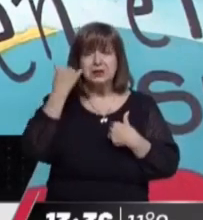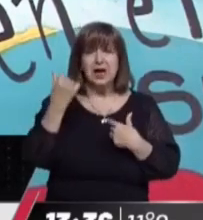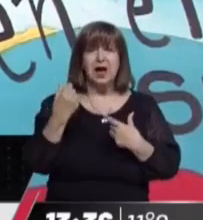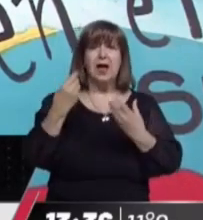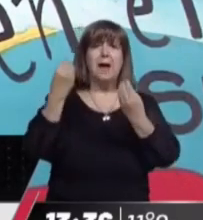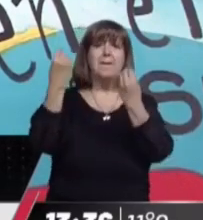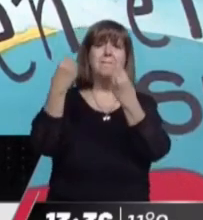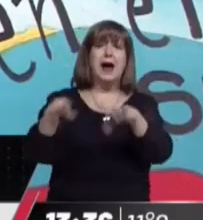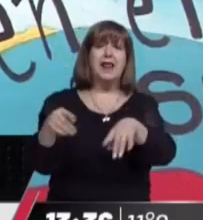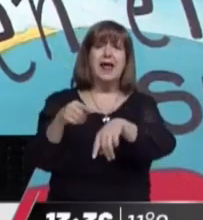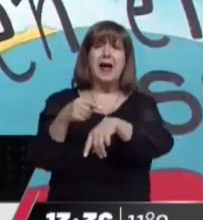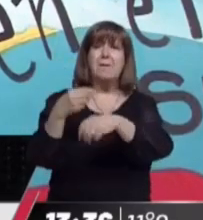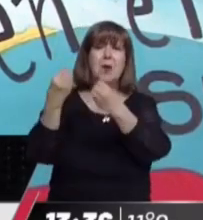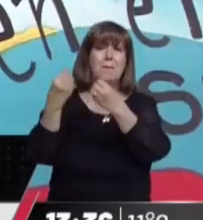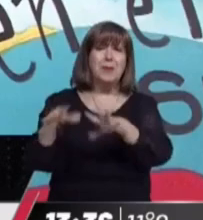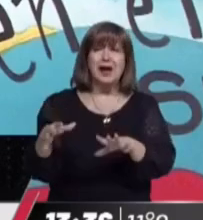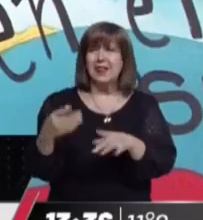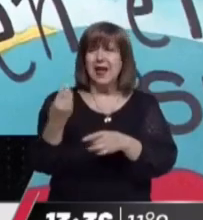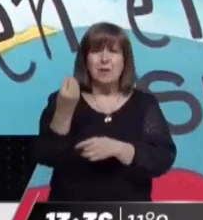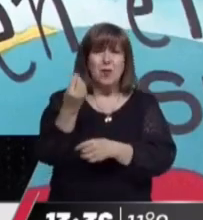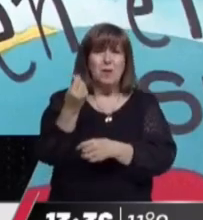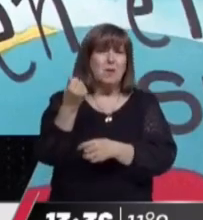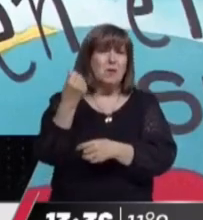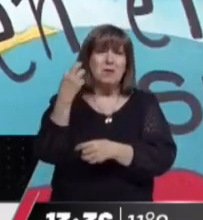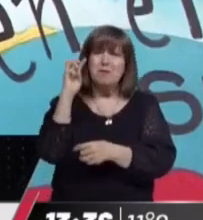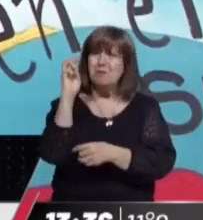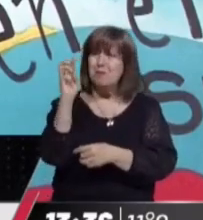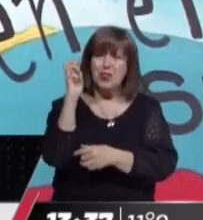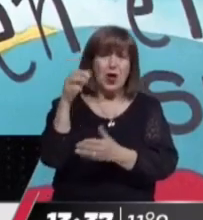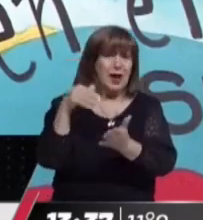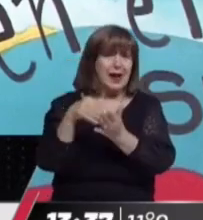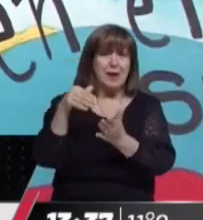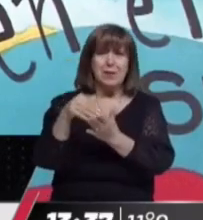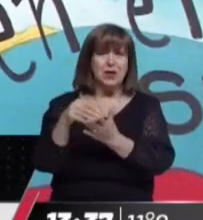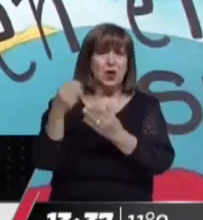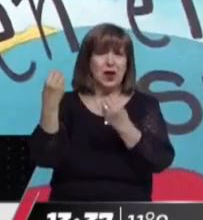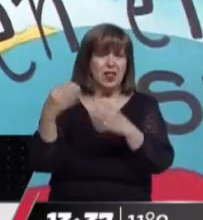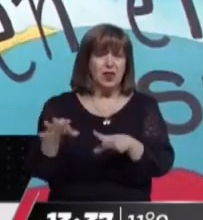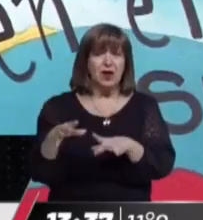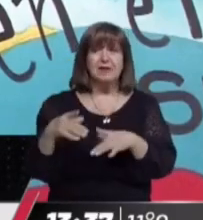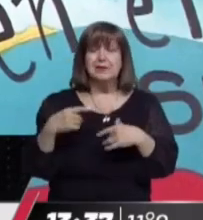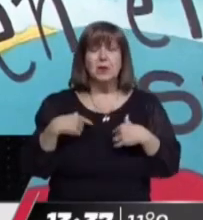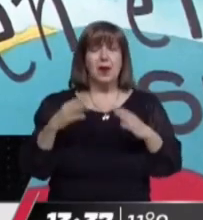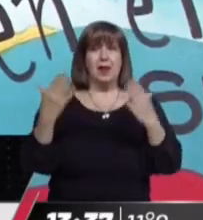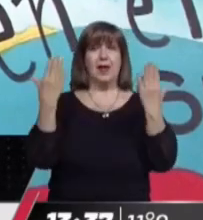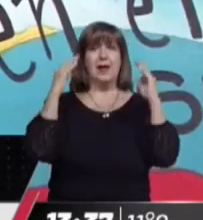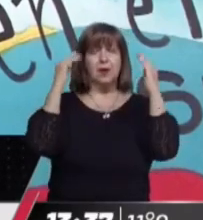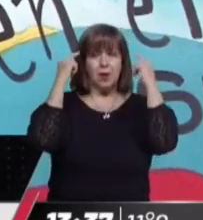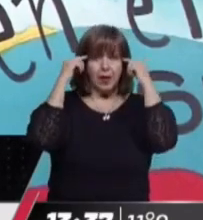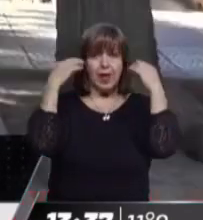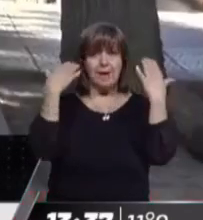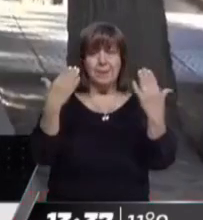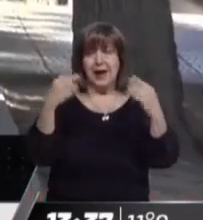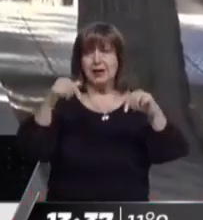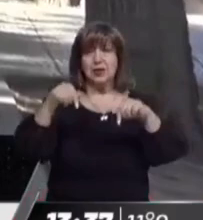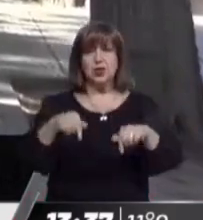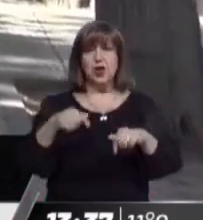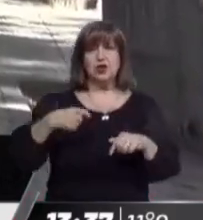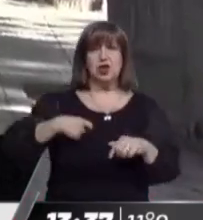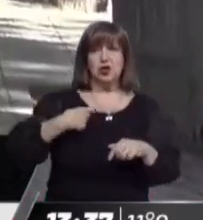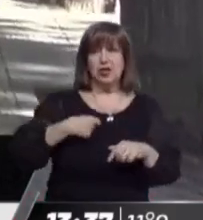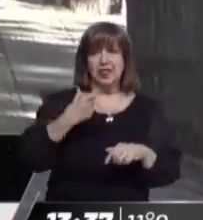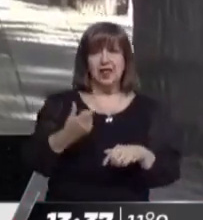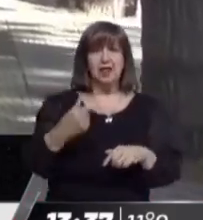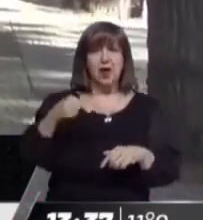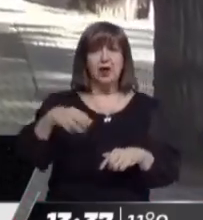dólares que ocasiona una medida de fuerza como esta el impacto que nos genera como sociedad los chicos que hoy han perdido un